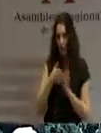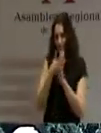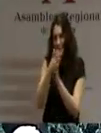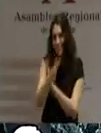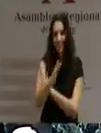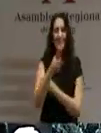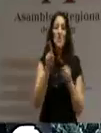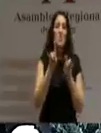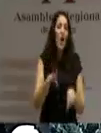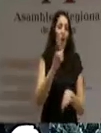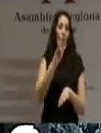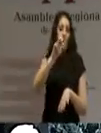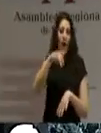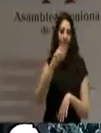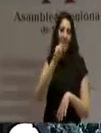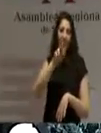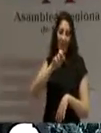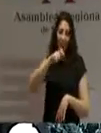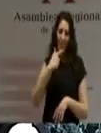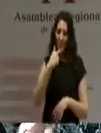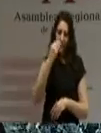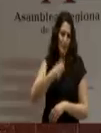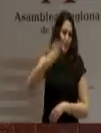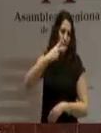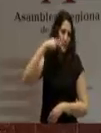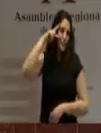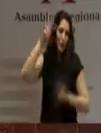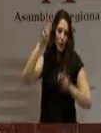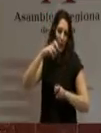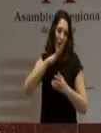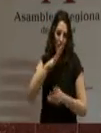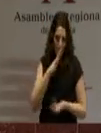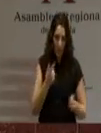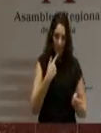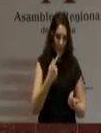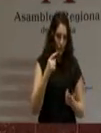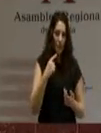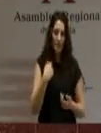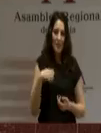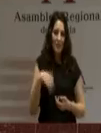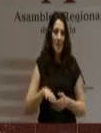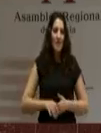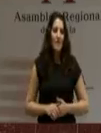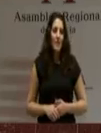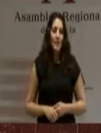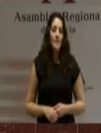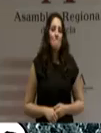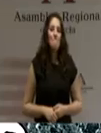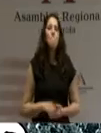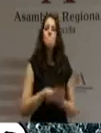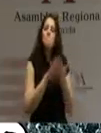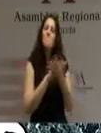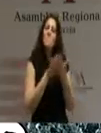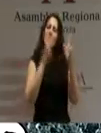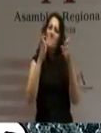Juan Bernal, es cinturón negro en temas de agua. Pero quiero recordarle una cosa, porque usted ha dicho, ha hablado de la desaladora de